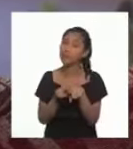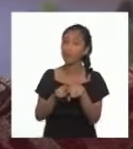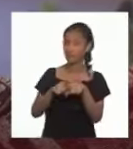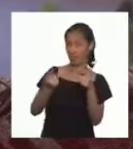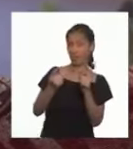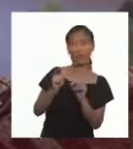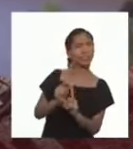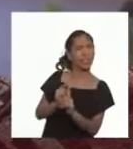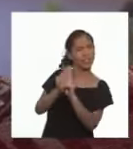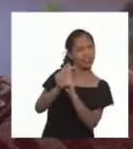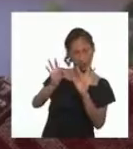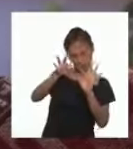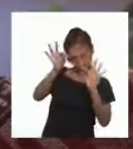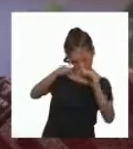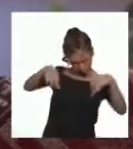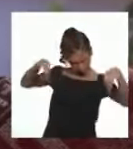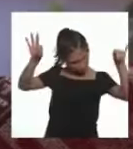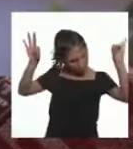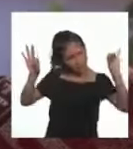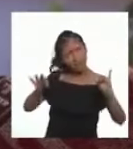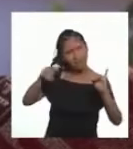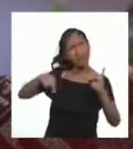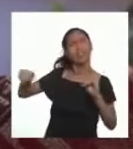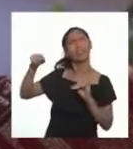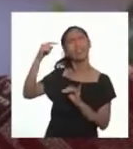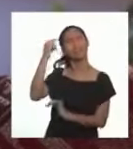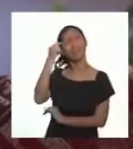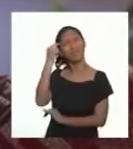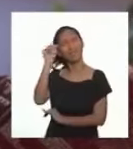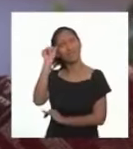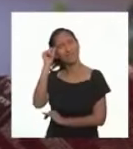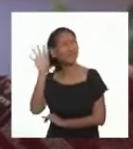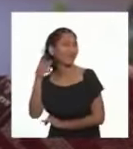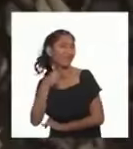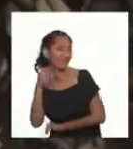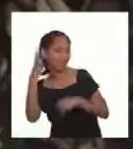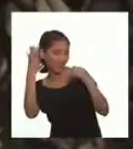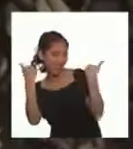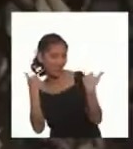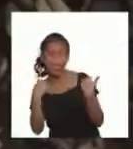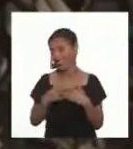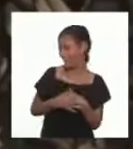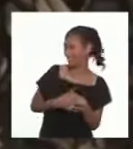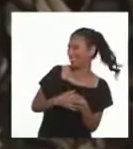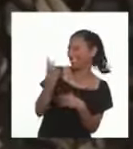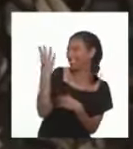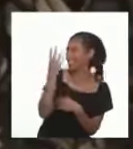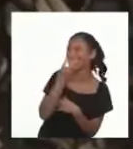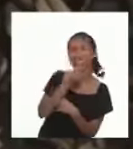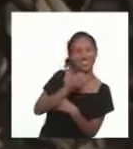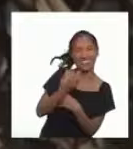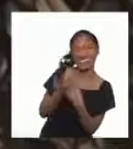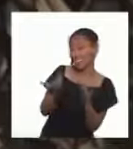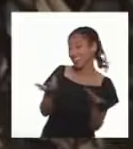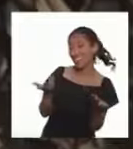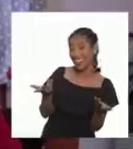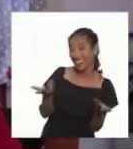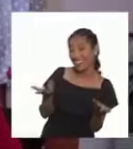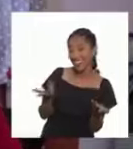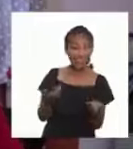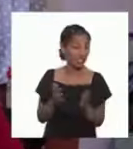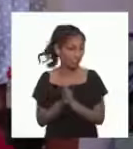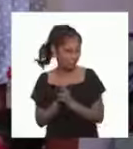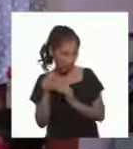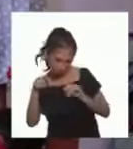objeto especial porque le trae recuerdos con su abuelita. ¡Ah, qué lindo!